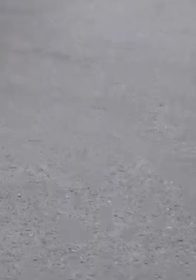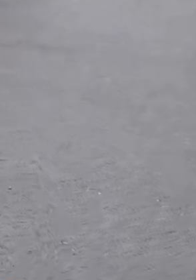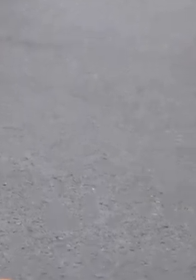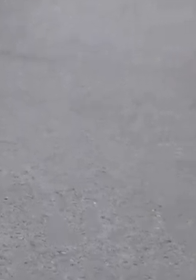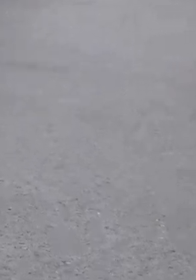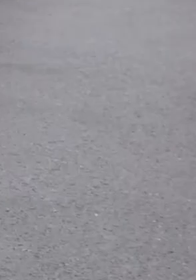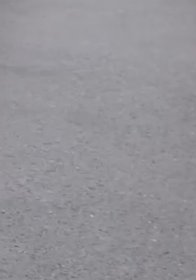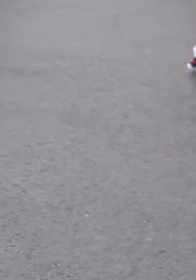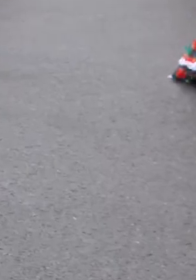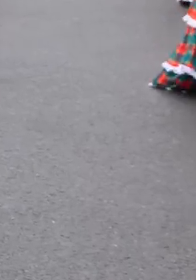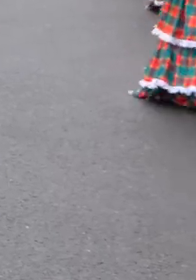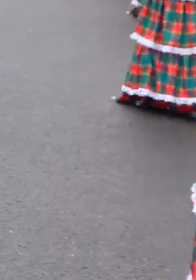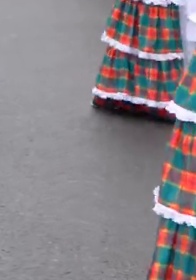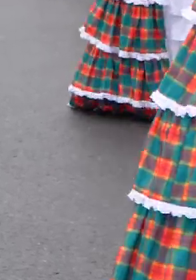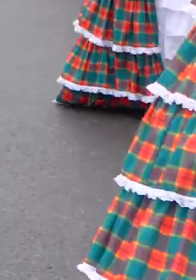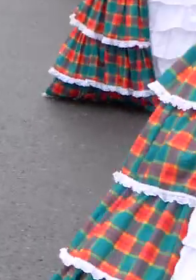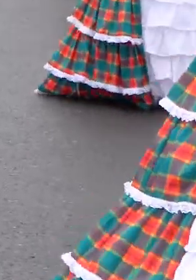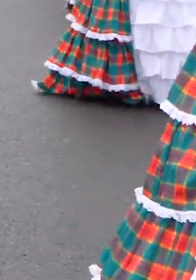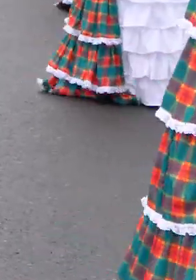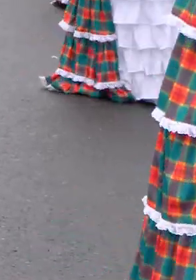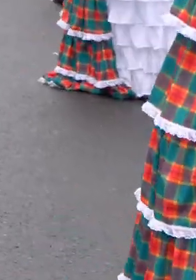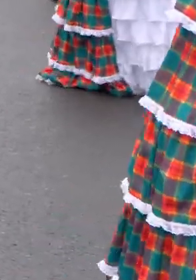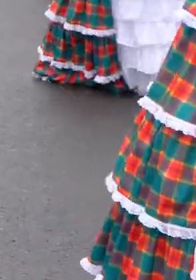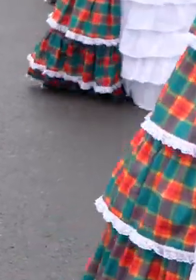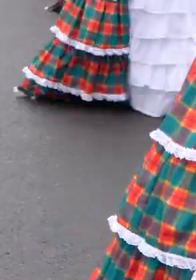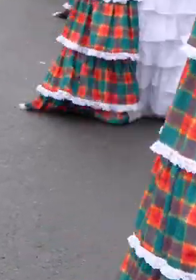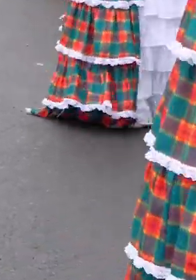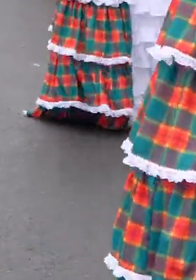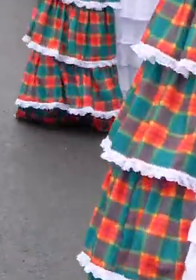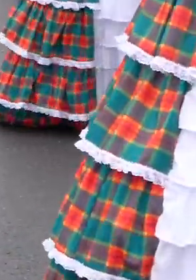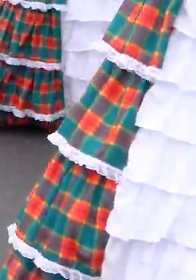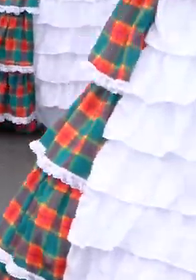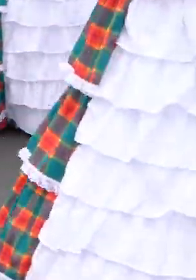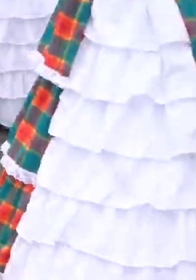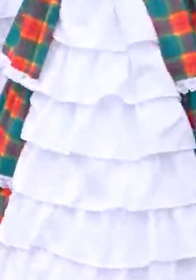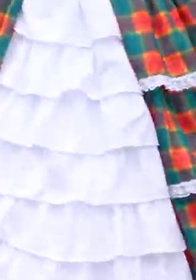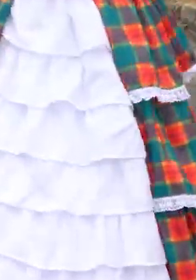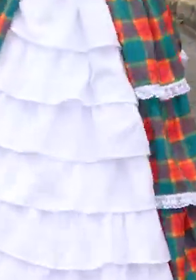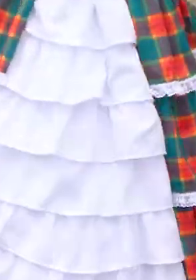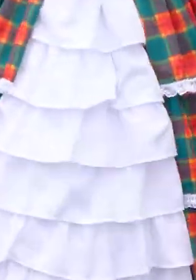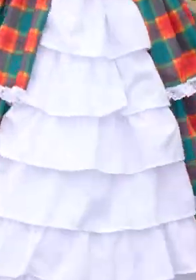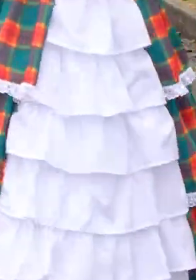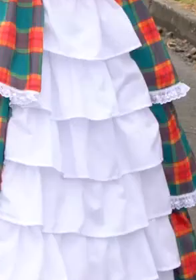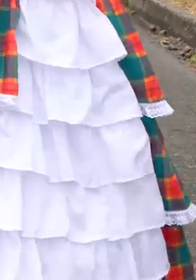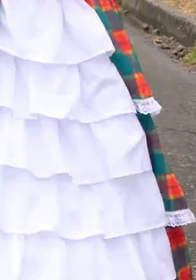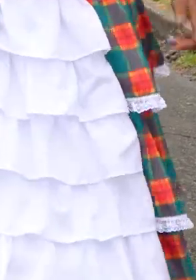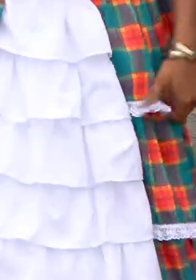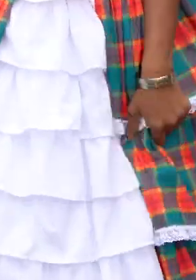Thank you.